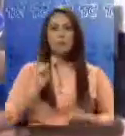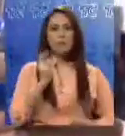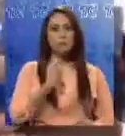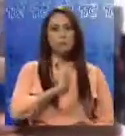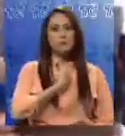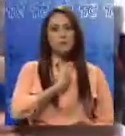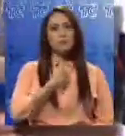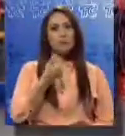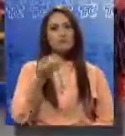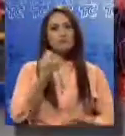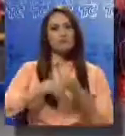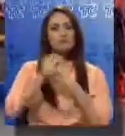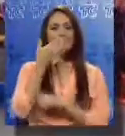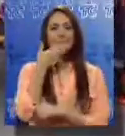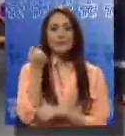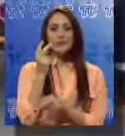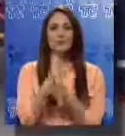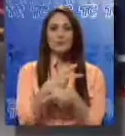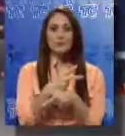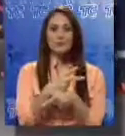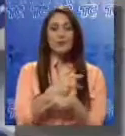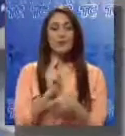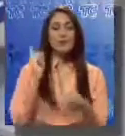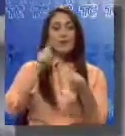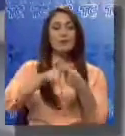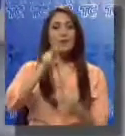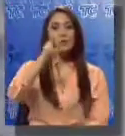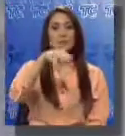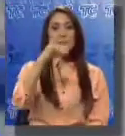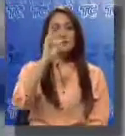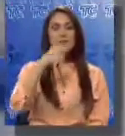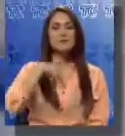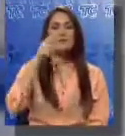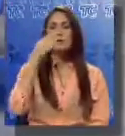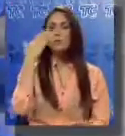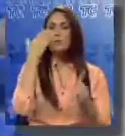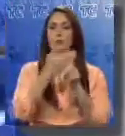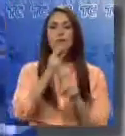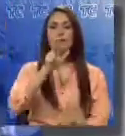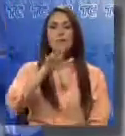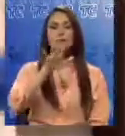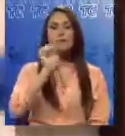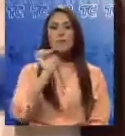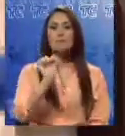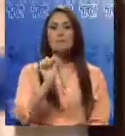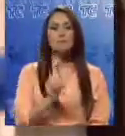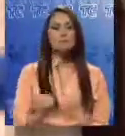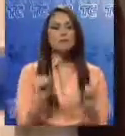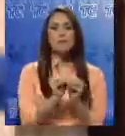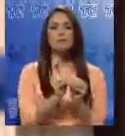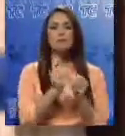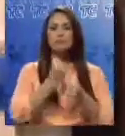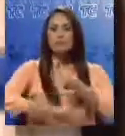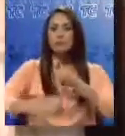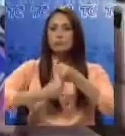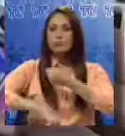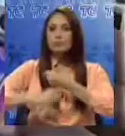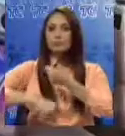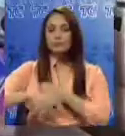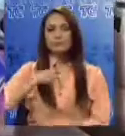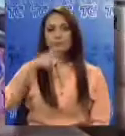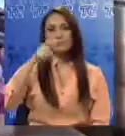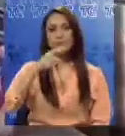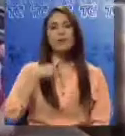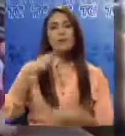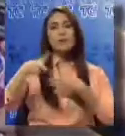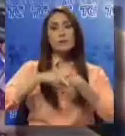no ha disfrutado antes. Hasta el año 2017 la meta es llegar a 35.000 ejemplares. Se ha hecho un convenio con